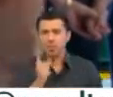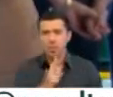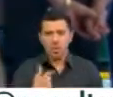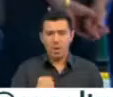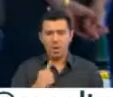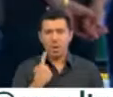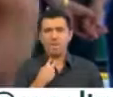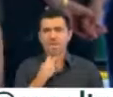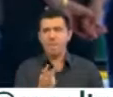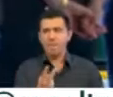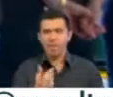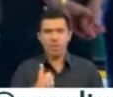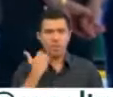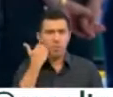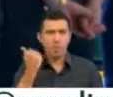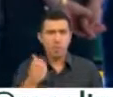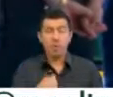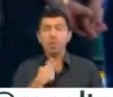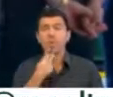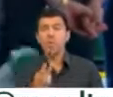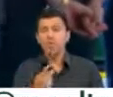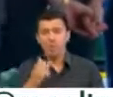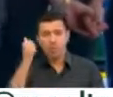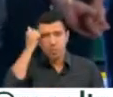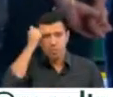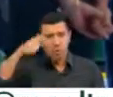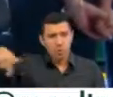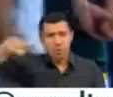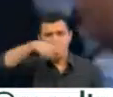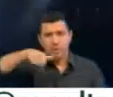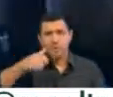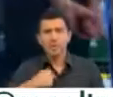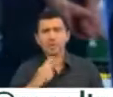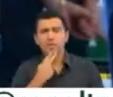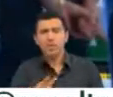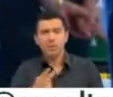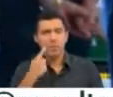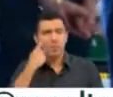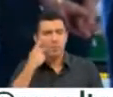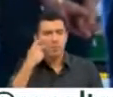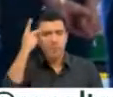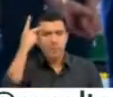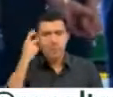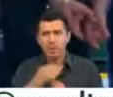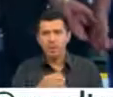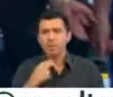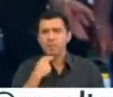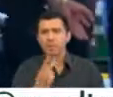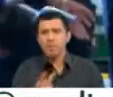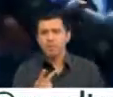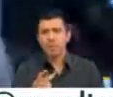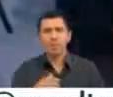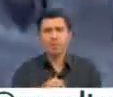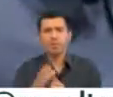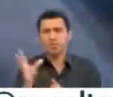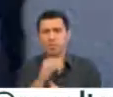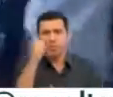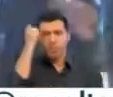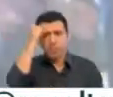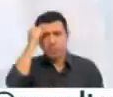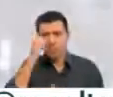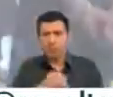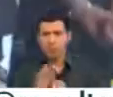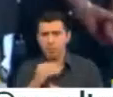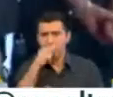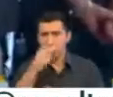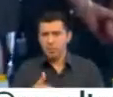es la voz de un pueblo, que es la voz de los docentes, que es la voz de los padres de familia, los que no desean la ideología de género en